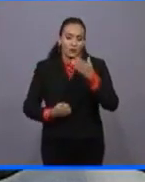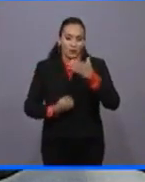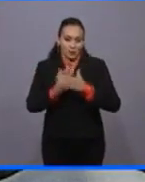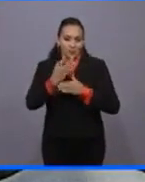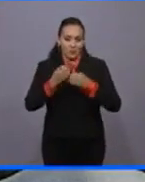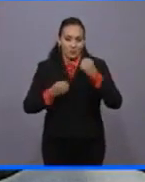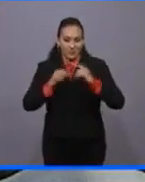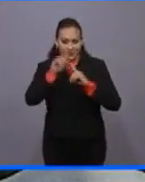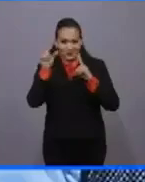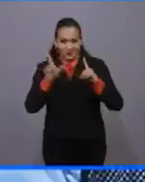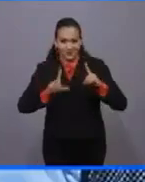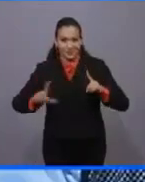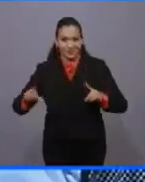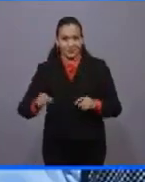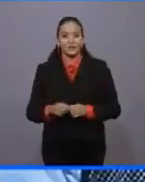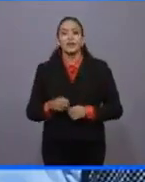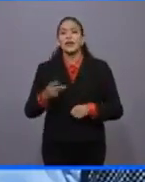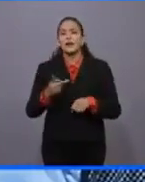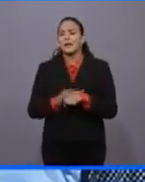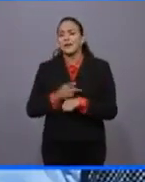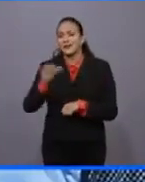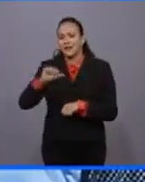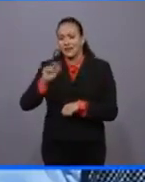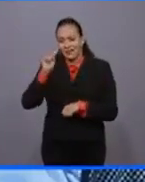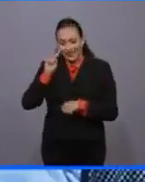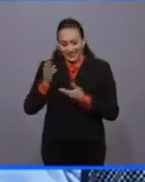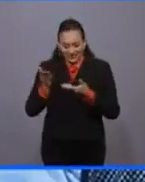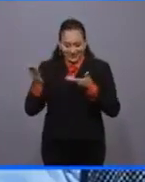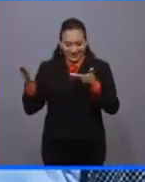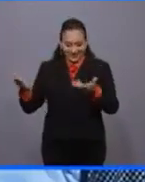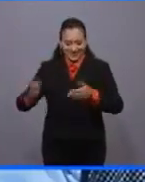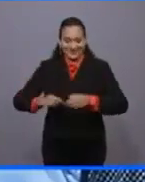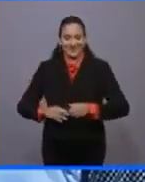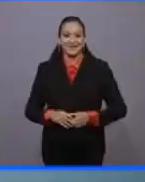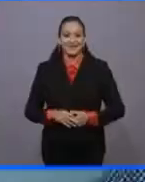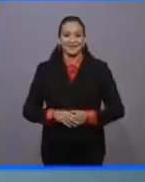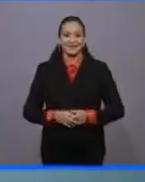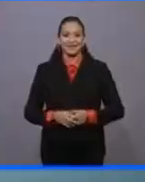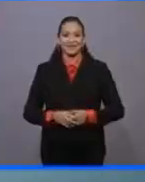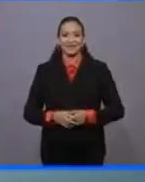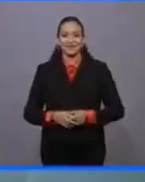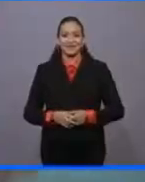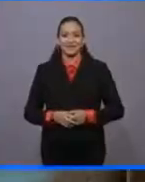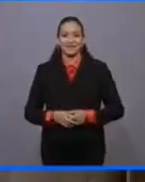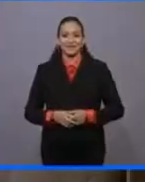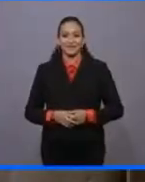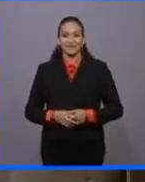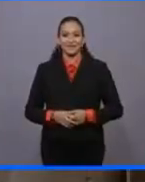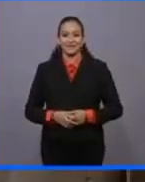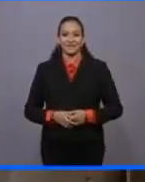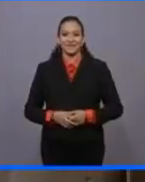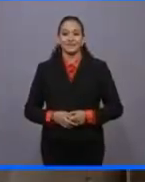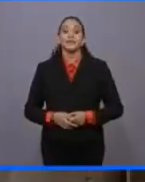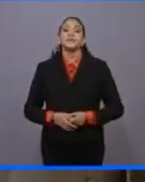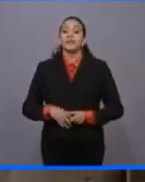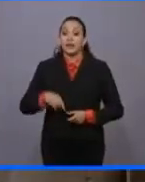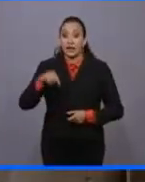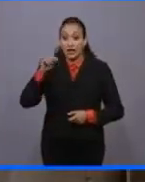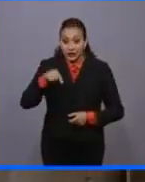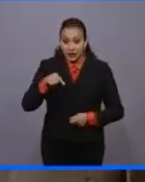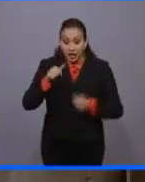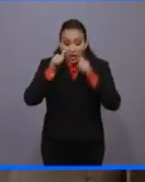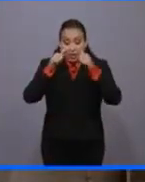Corte de Justicia de la Nación. Escuchemos parte de lo dicho por el ministro presidente. Que escuchar también es